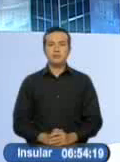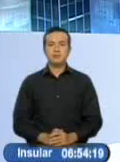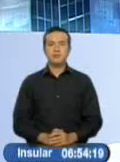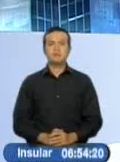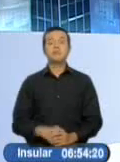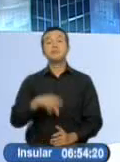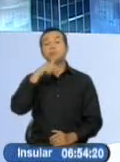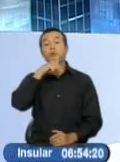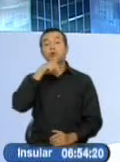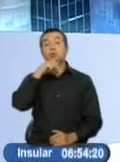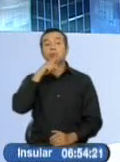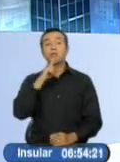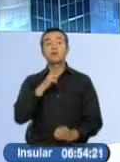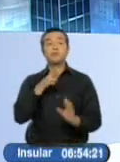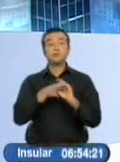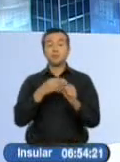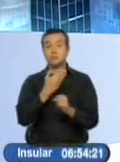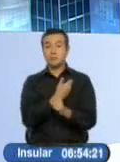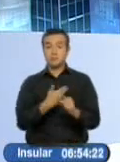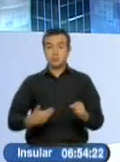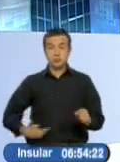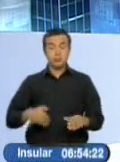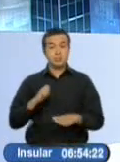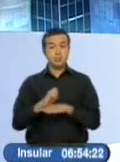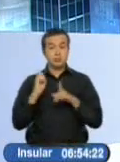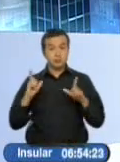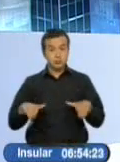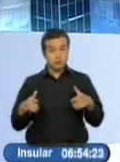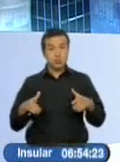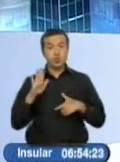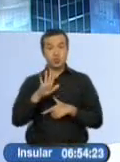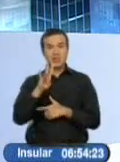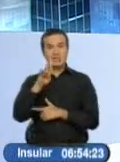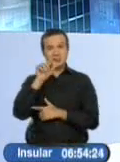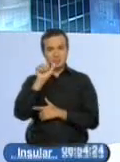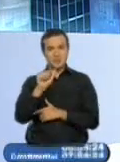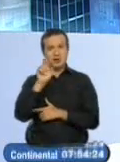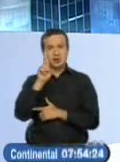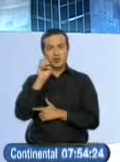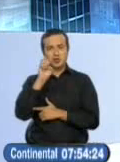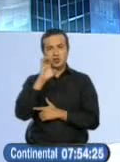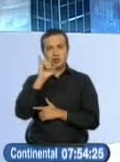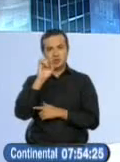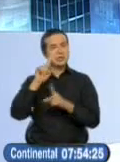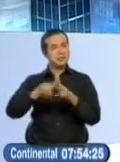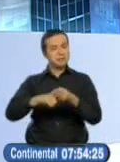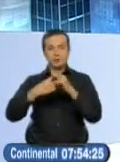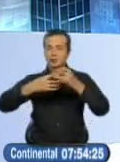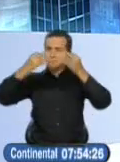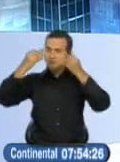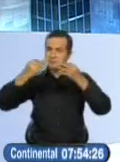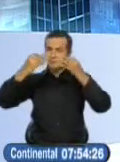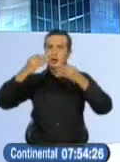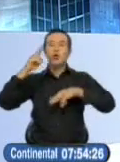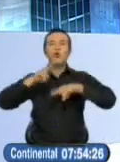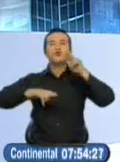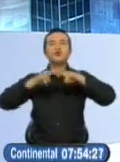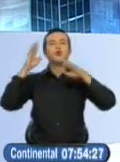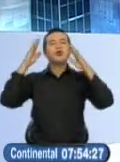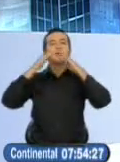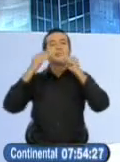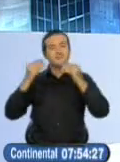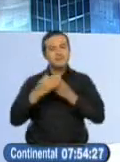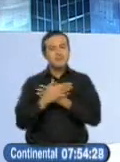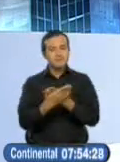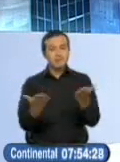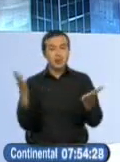En Puerto Viejo, con la presencia del presidente de la República, Lenín Moreno, y de su esposa, Rocío González, se inició de manera oficial la misión Casa para Todos. En